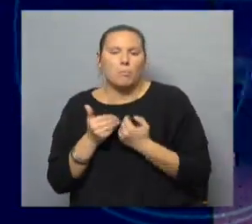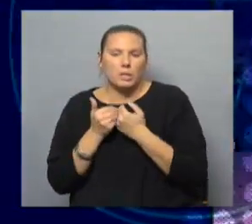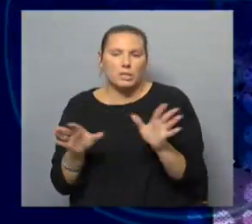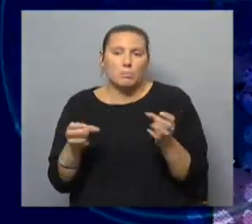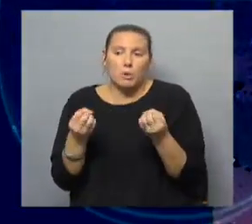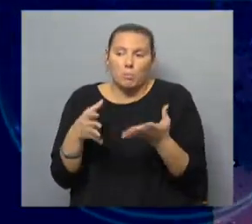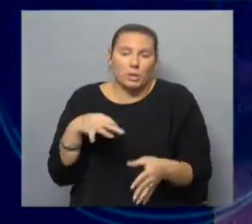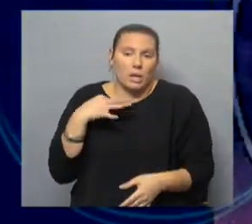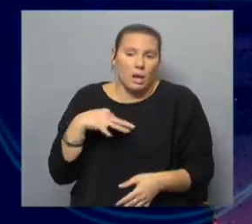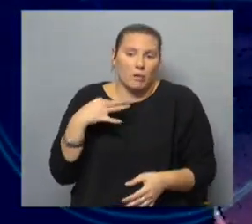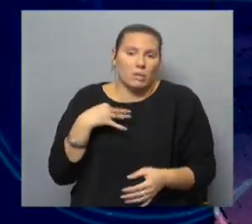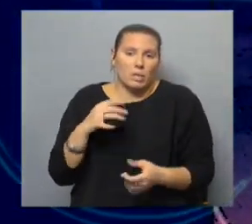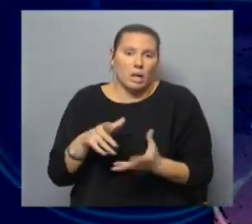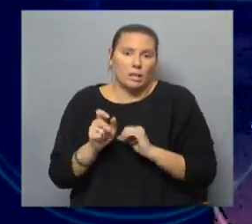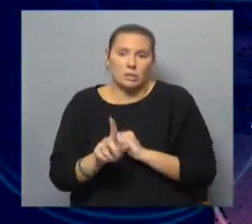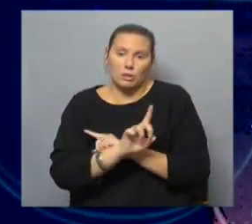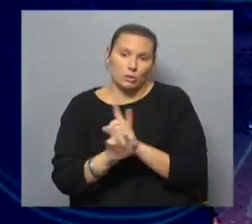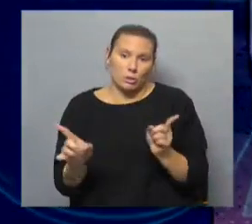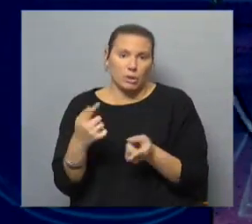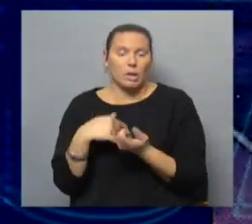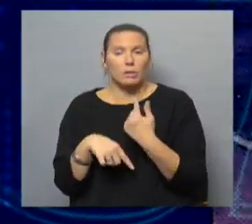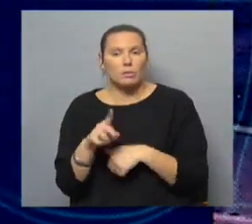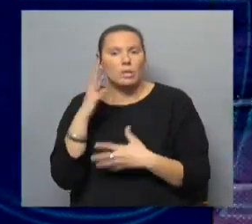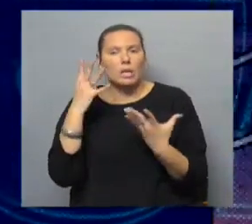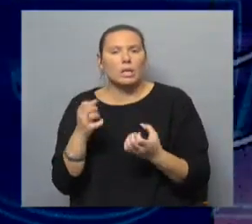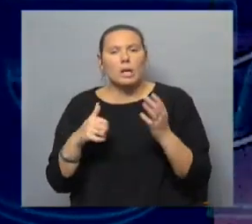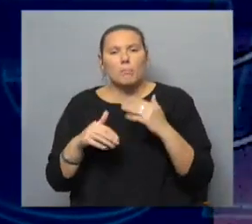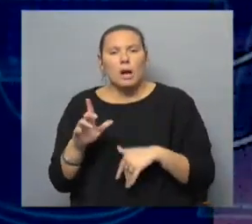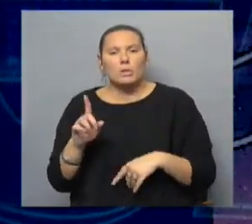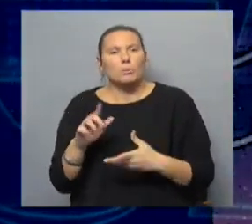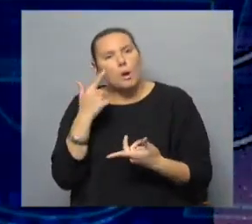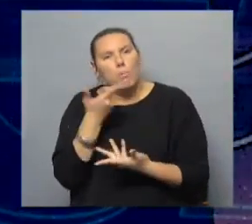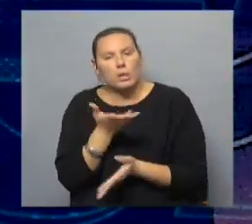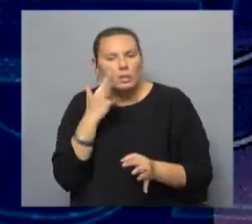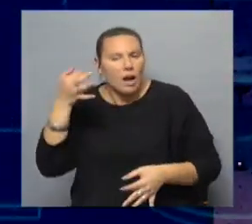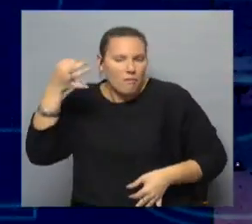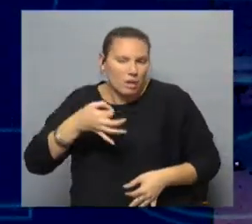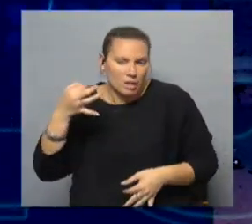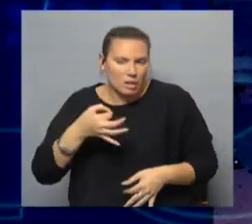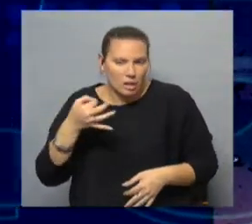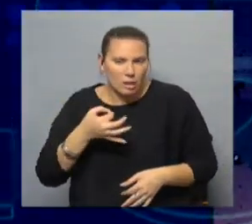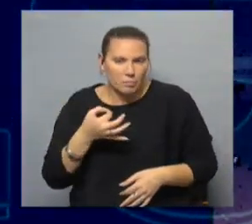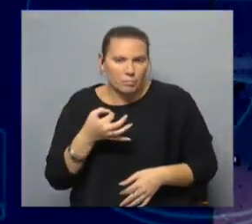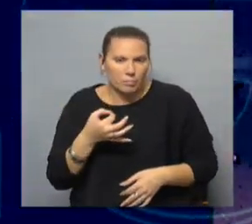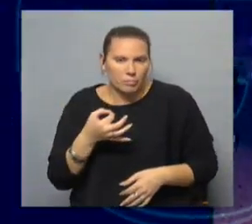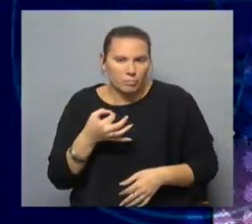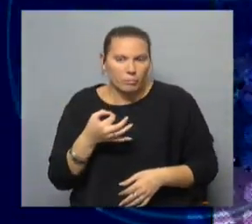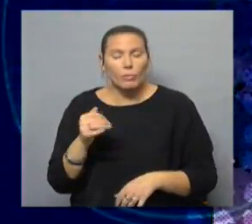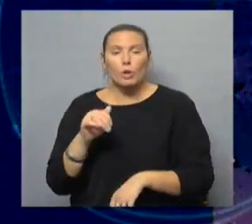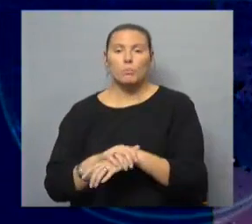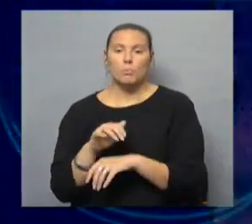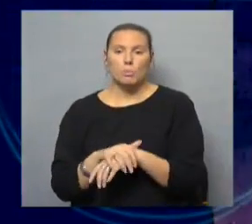sí mismo funciona como con otra lógica. Claro. Y entonces intenta hacer más un retrato de un